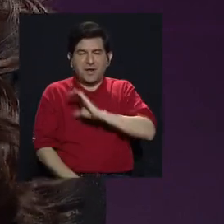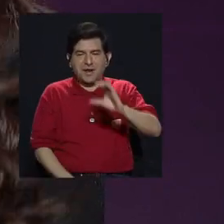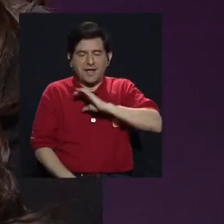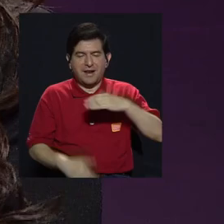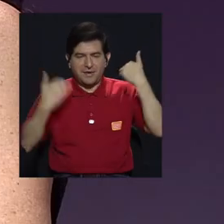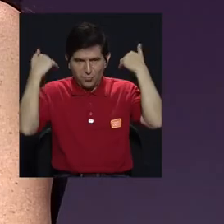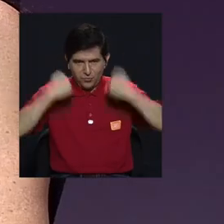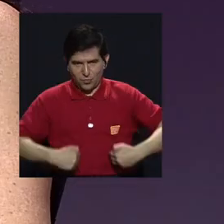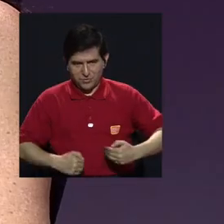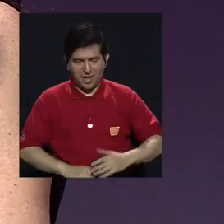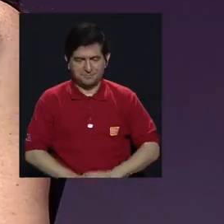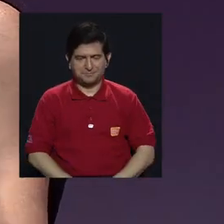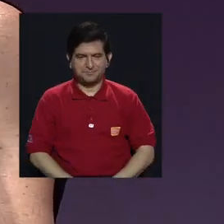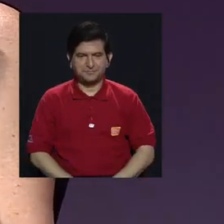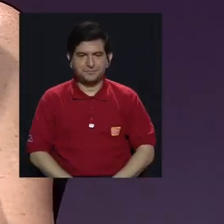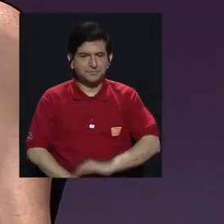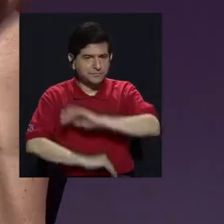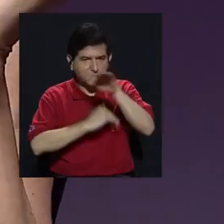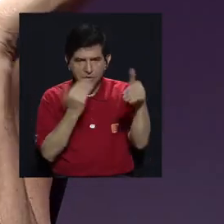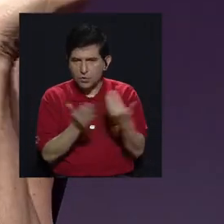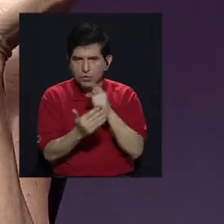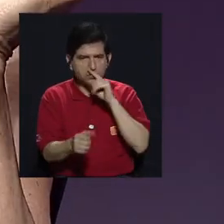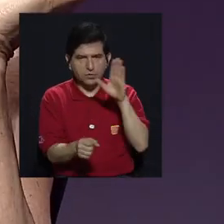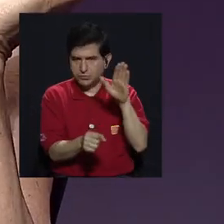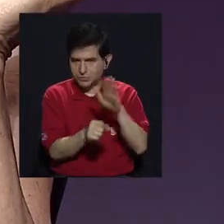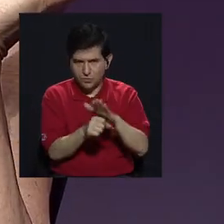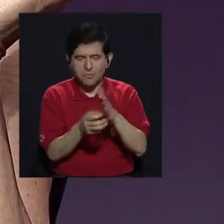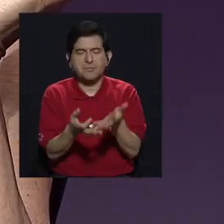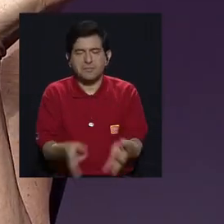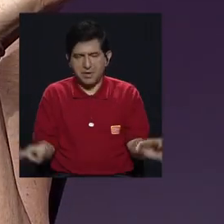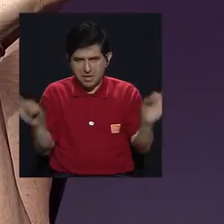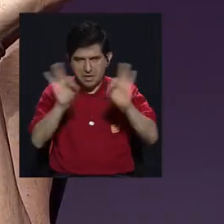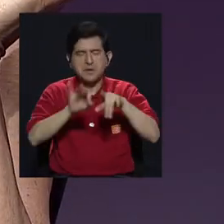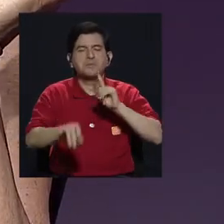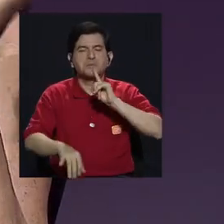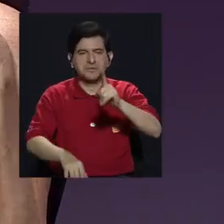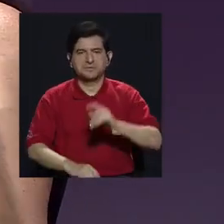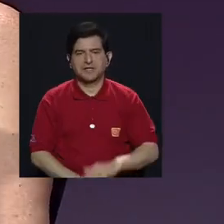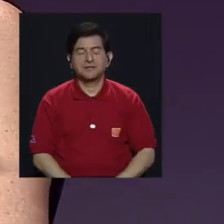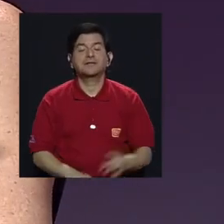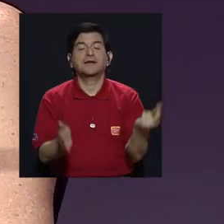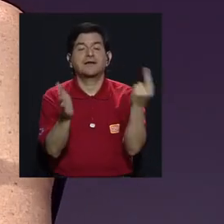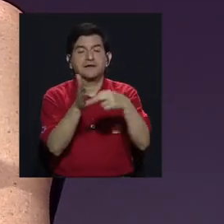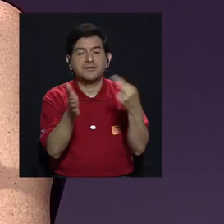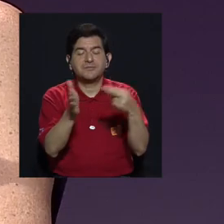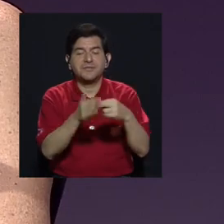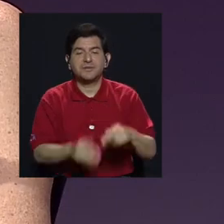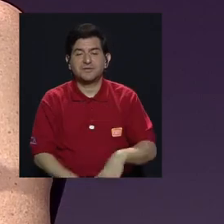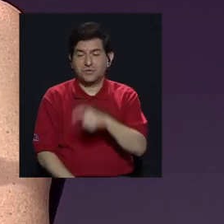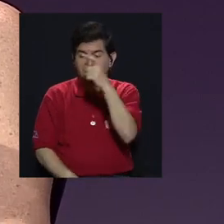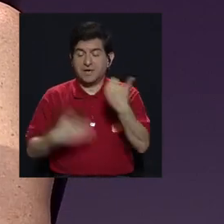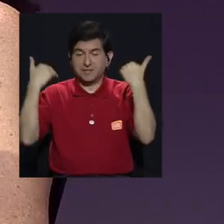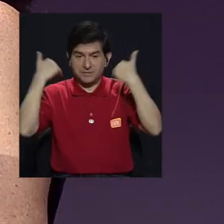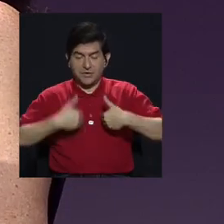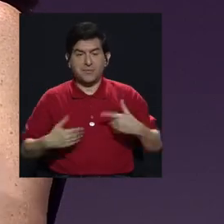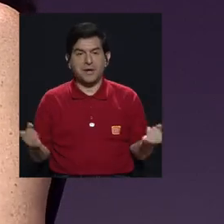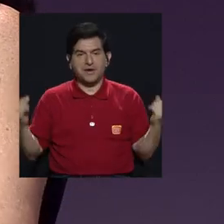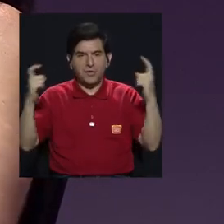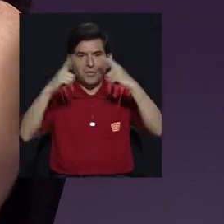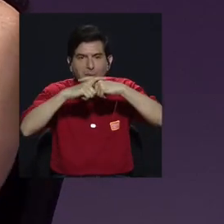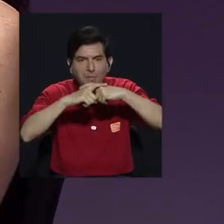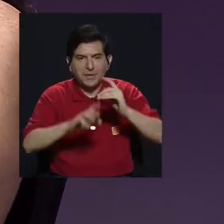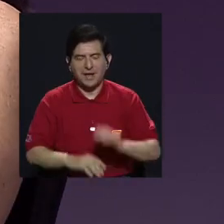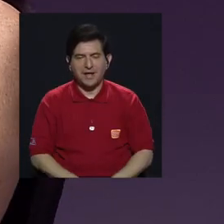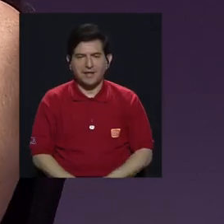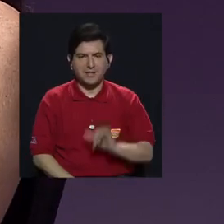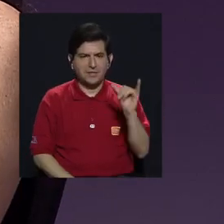humana. Ahora, no todo se cumple, ¿verdad? Y es que es importante también decirlo, porque, repito, el ser humano es complicado y es complejo. Entonces,